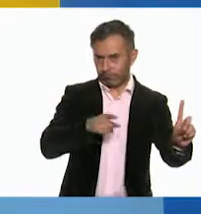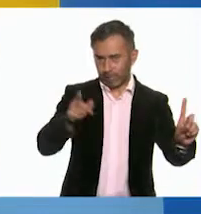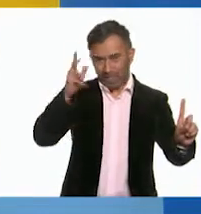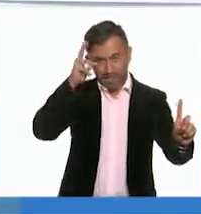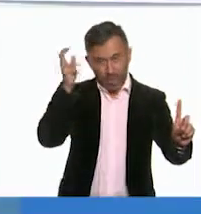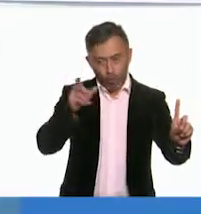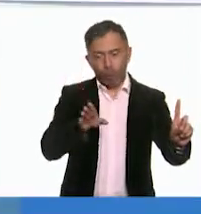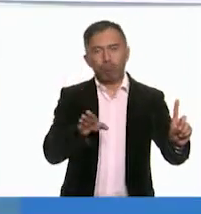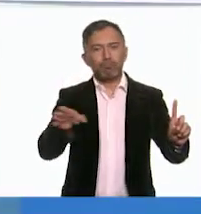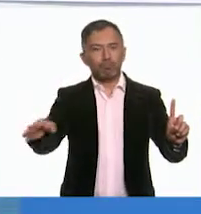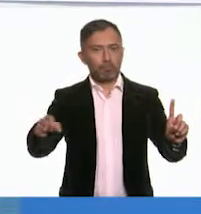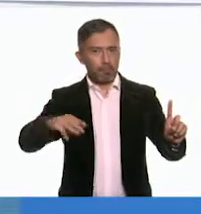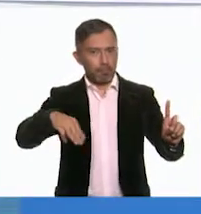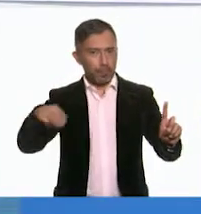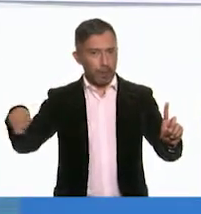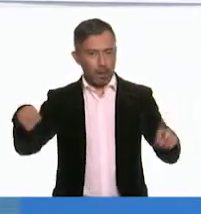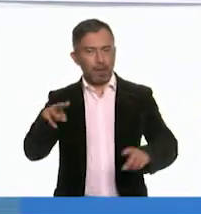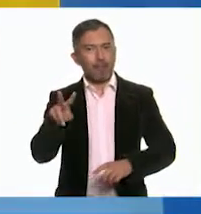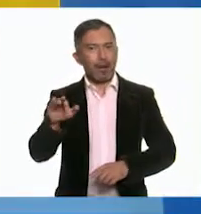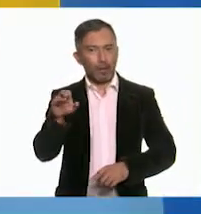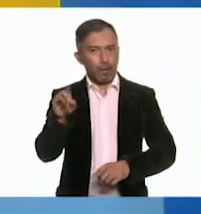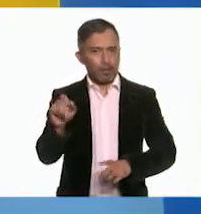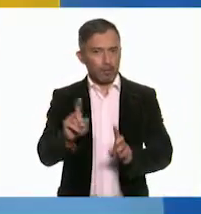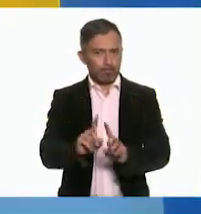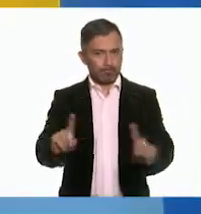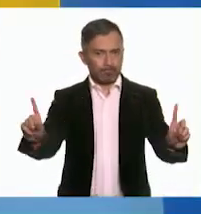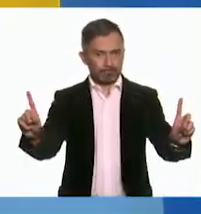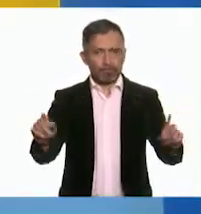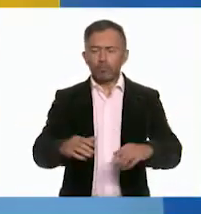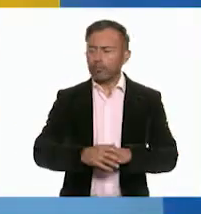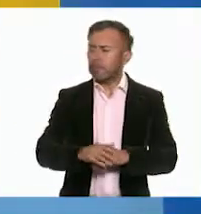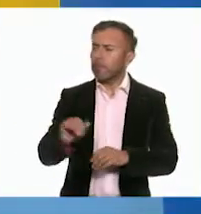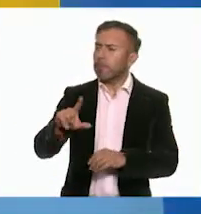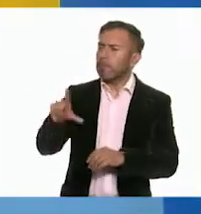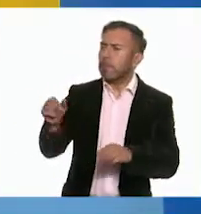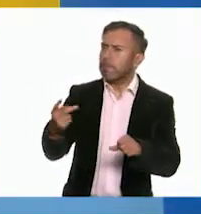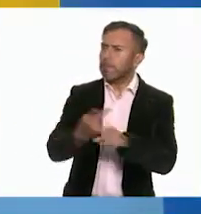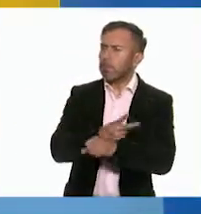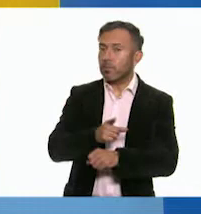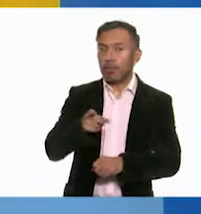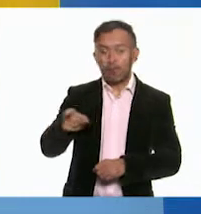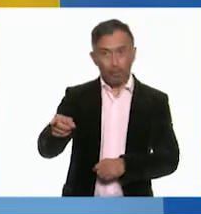Valladolid. ¿Y qué hicieron después? En